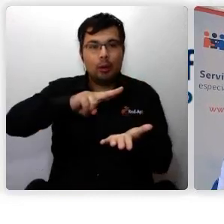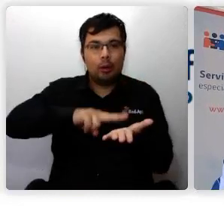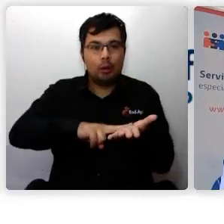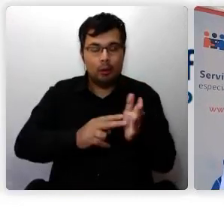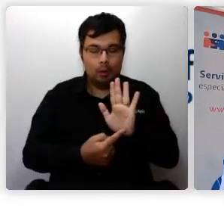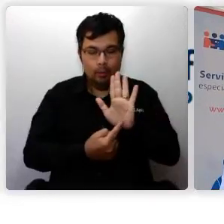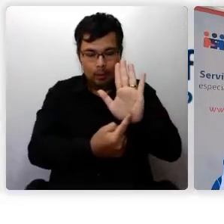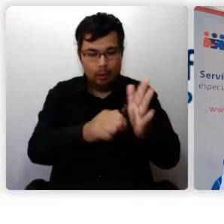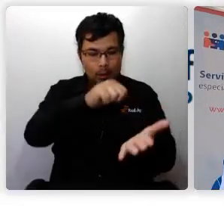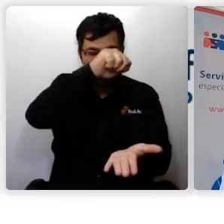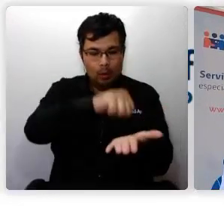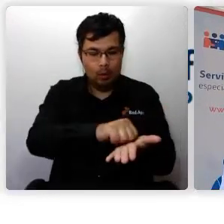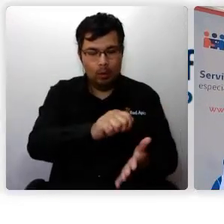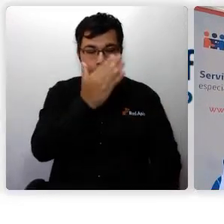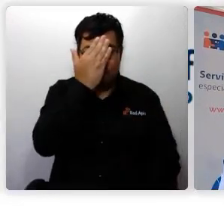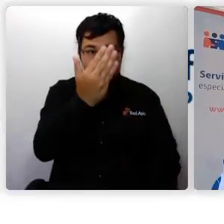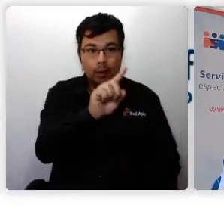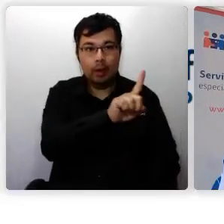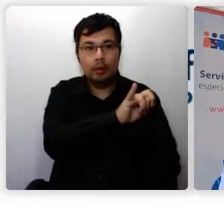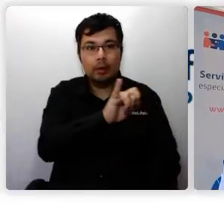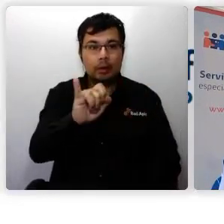SI.